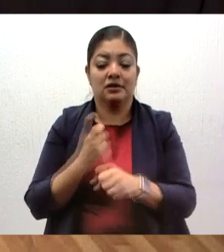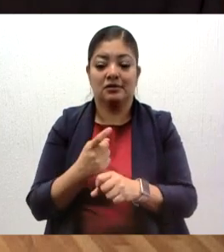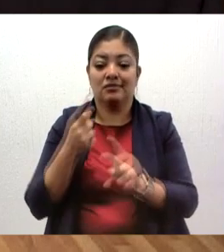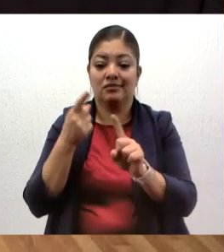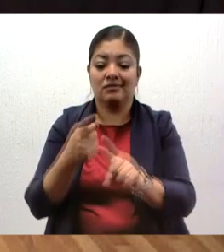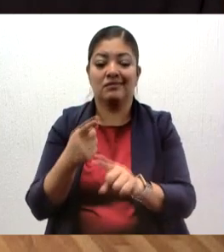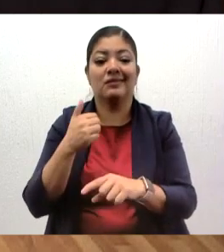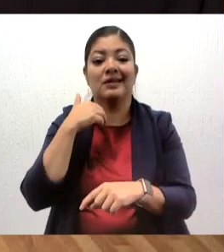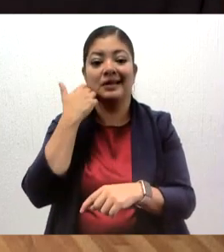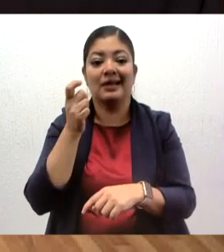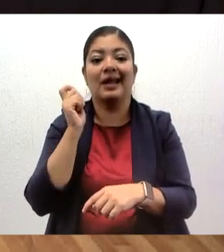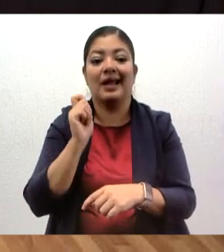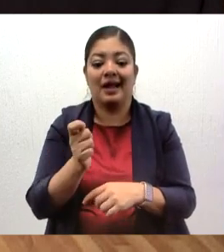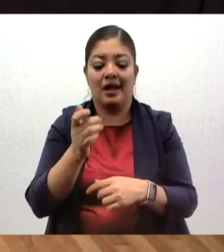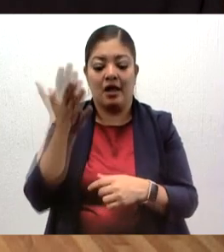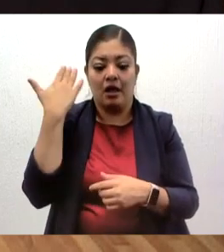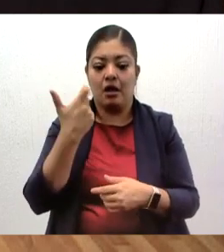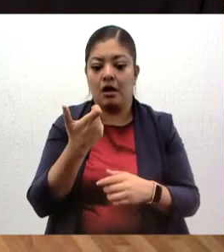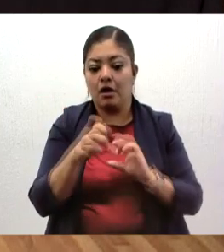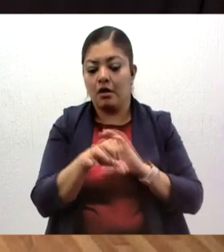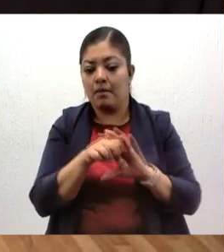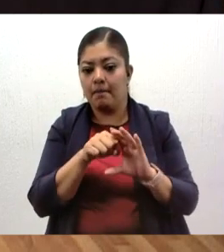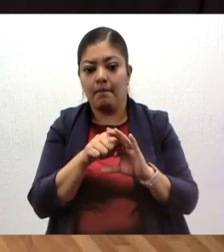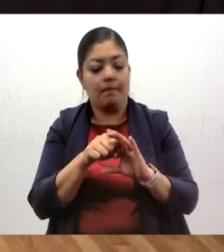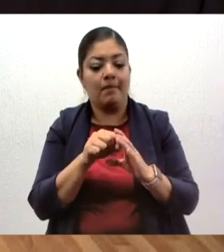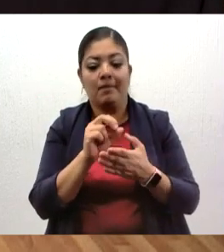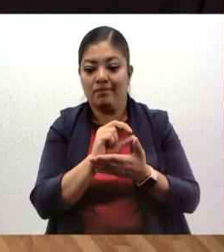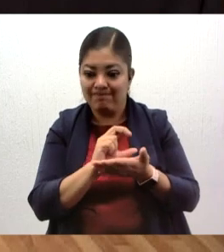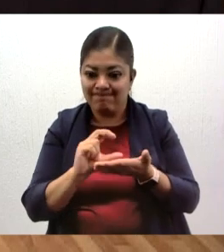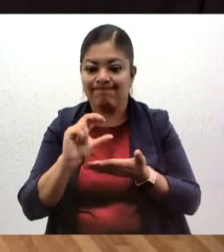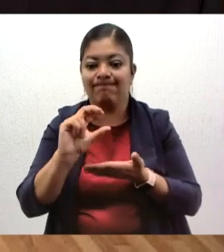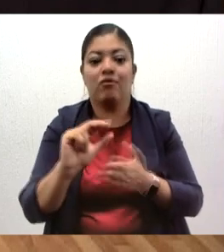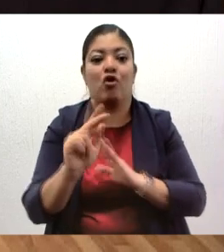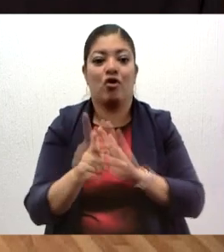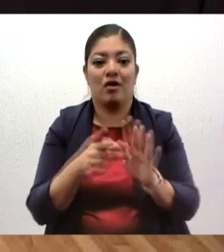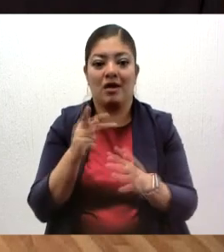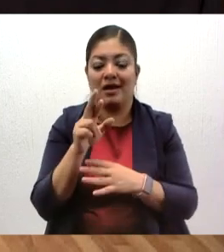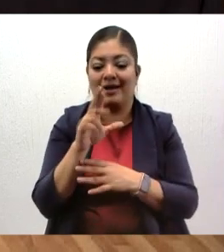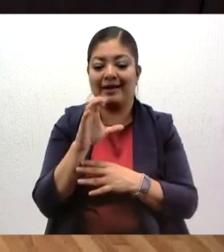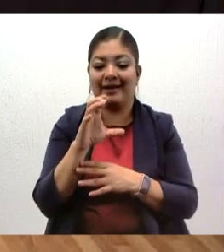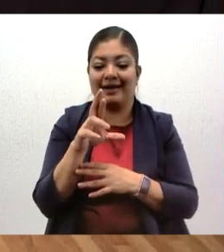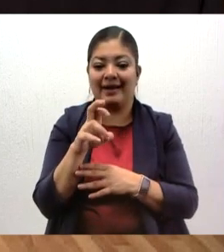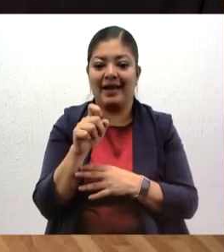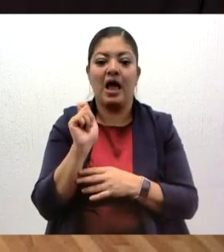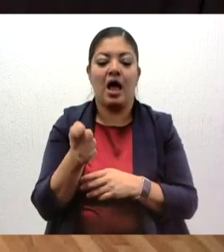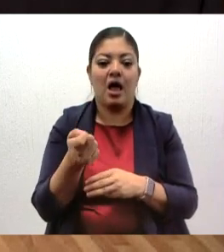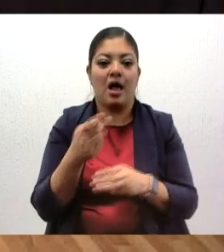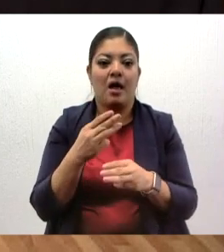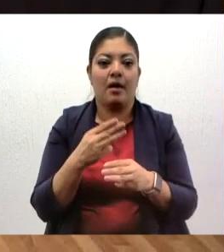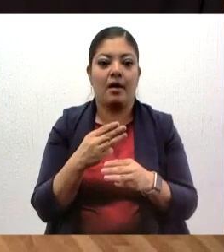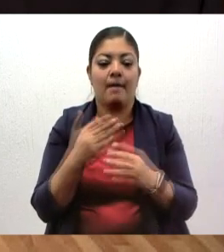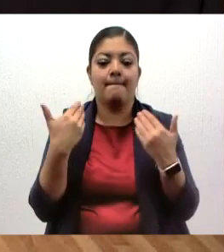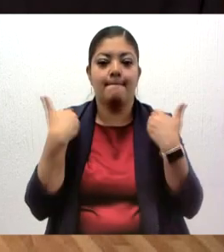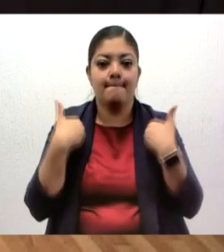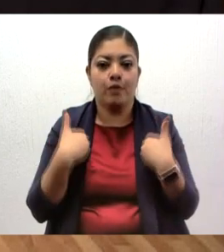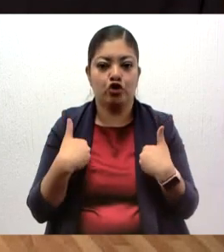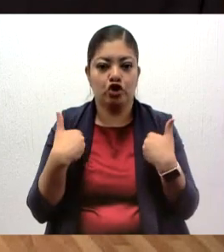de recursos de recrea de lo que es eh útiles eh Perdón mochilas